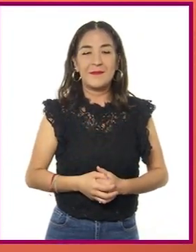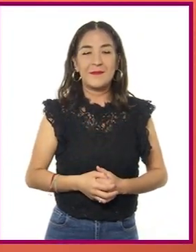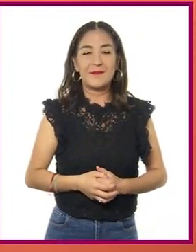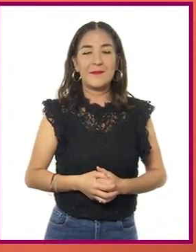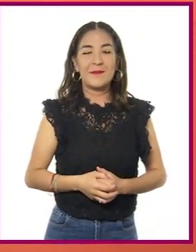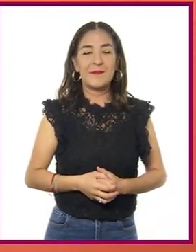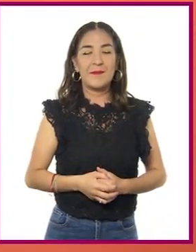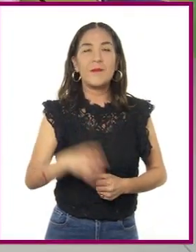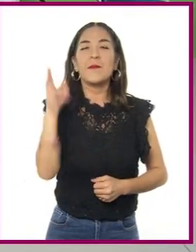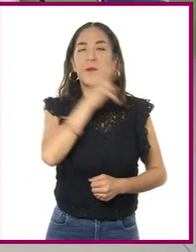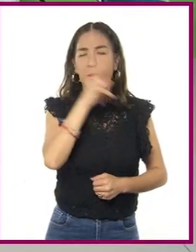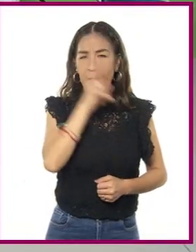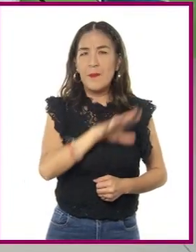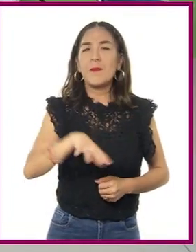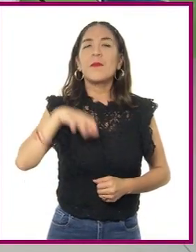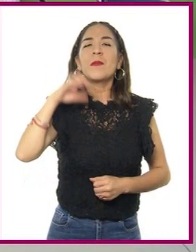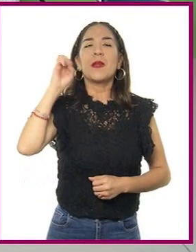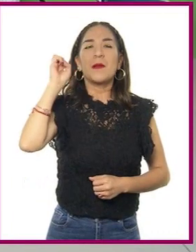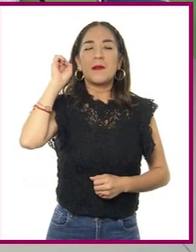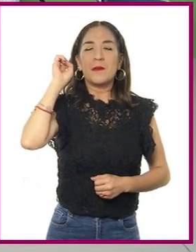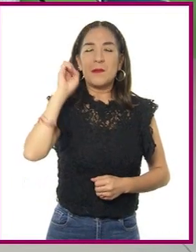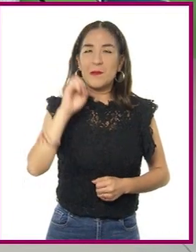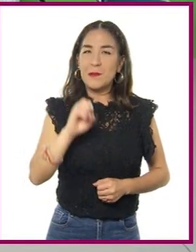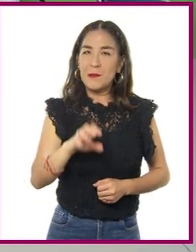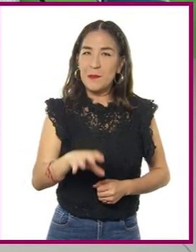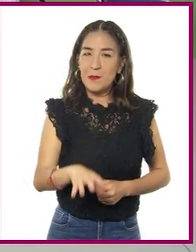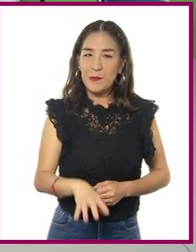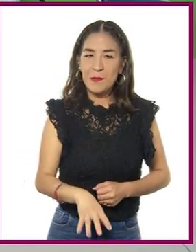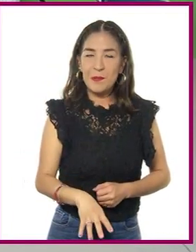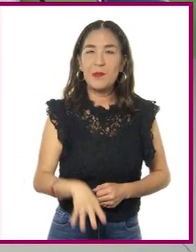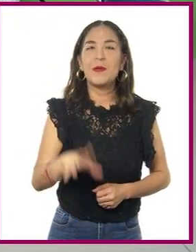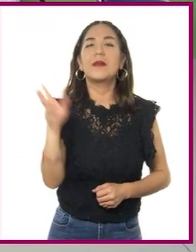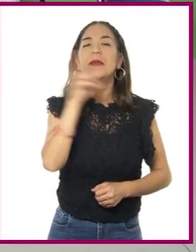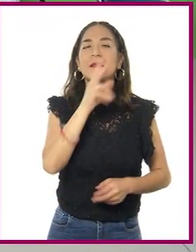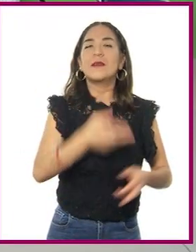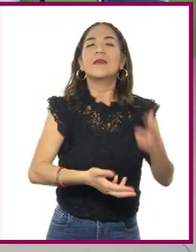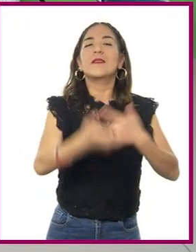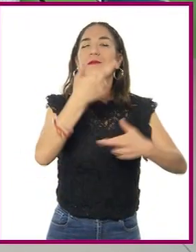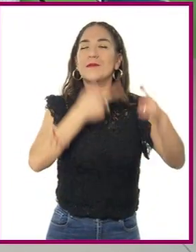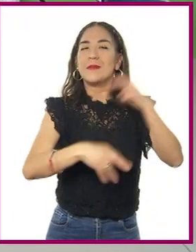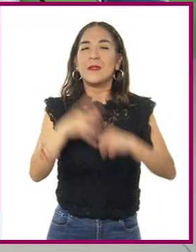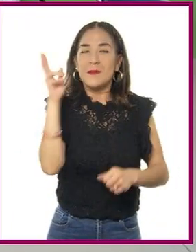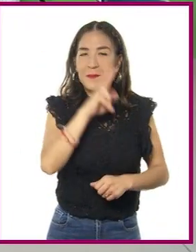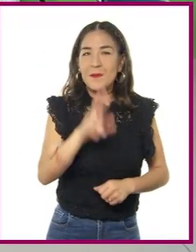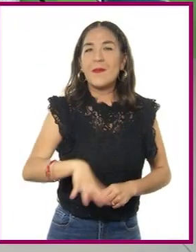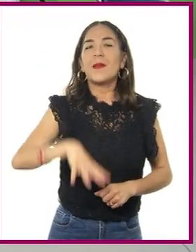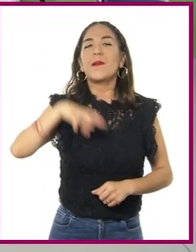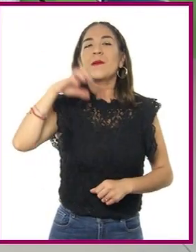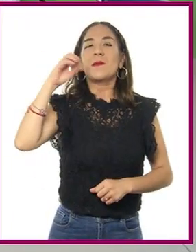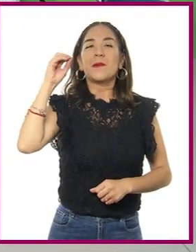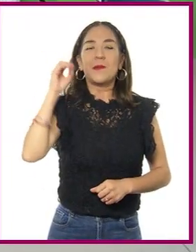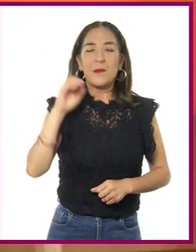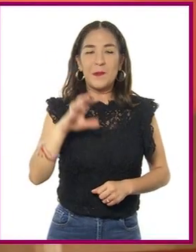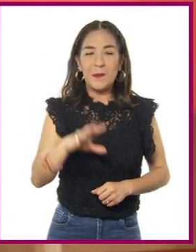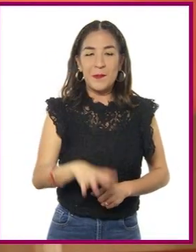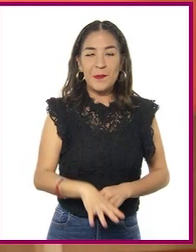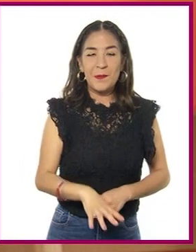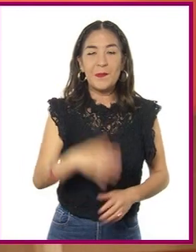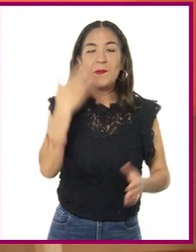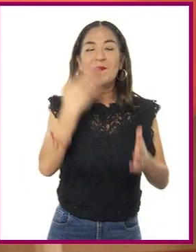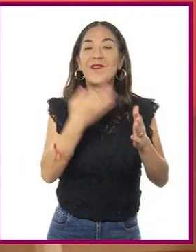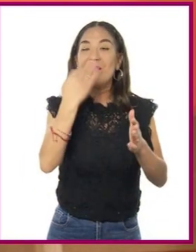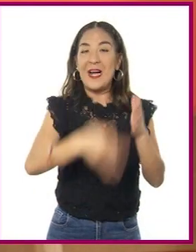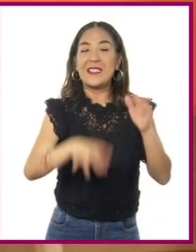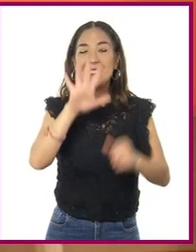Puede realizar respiraciones. Es importante que la recuperación se realice con las respiraciones. Faltan 5